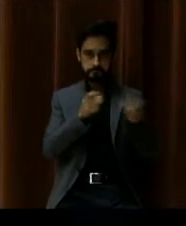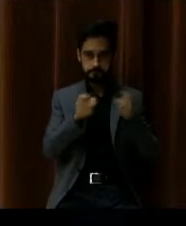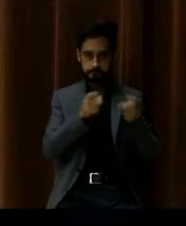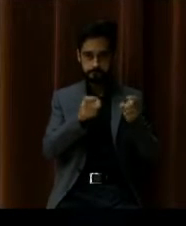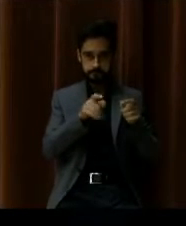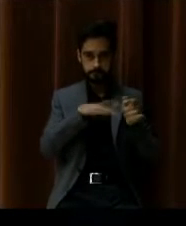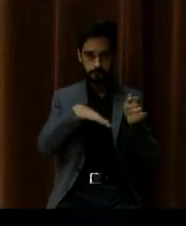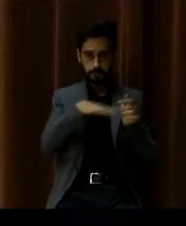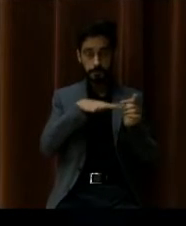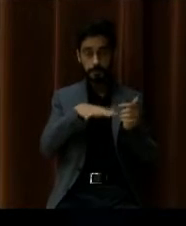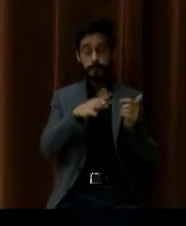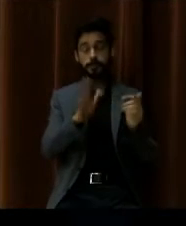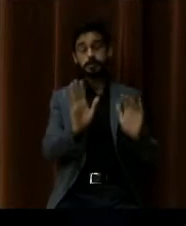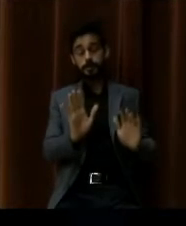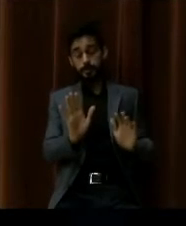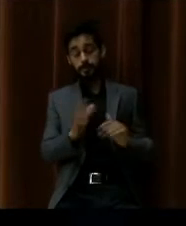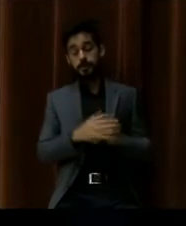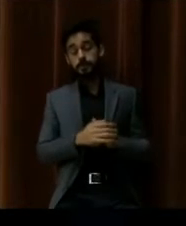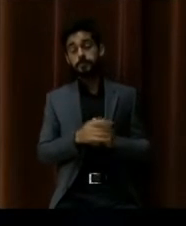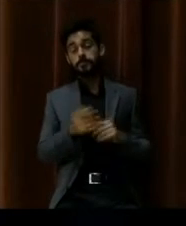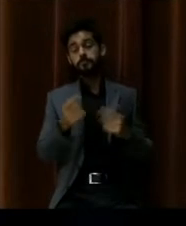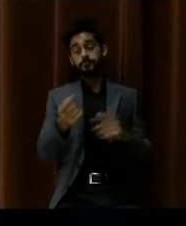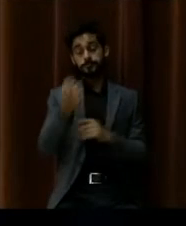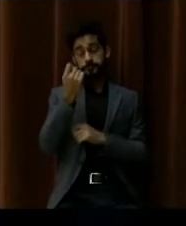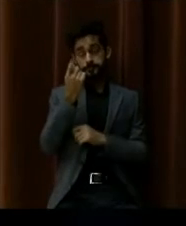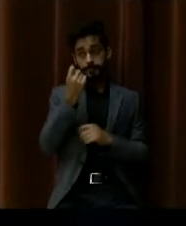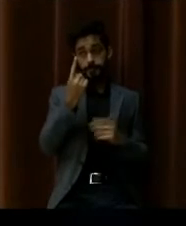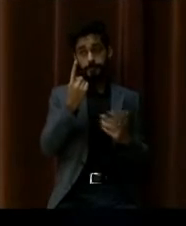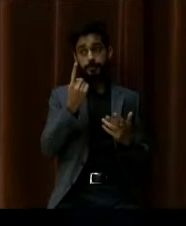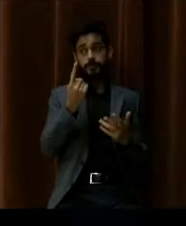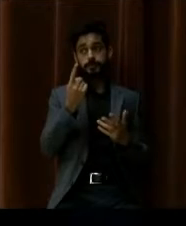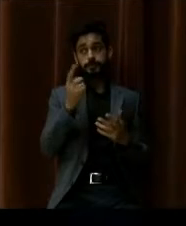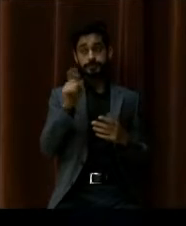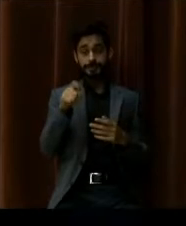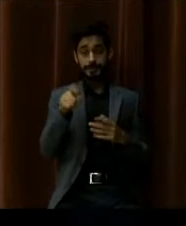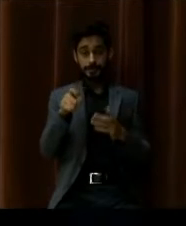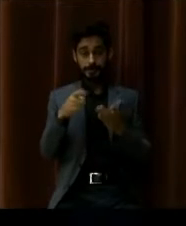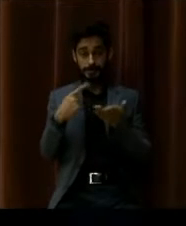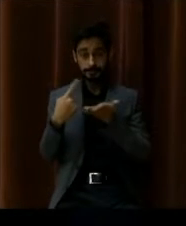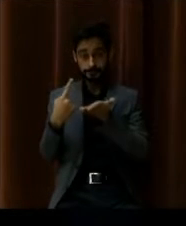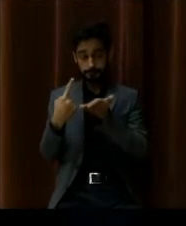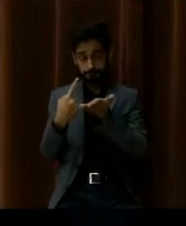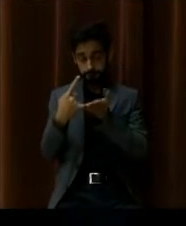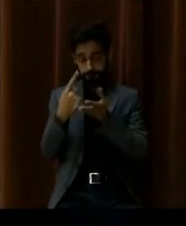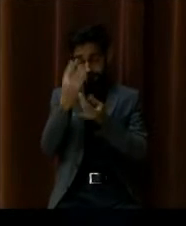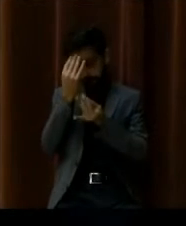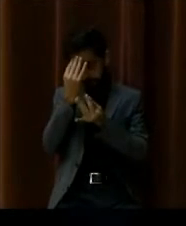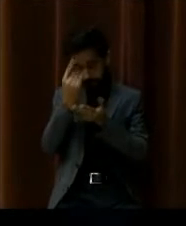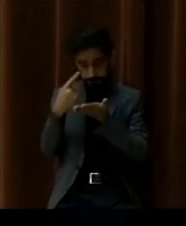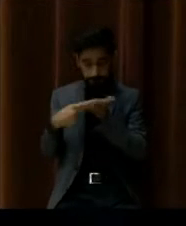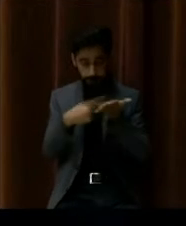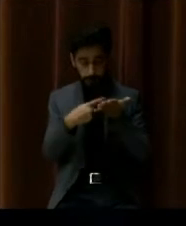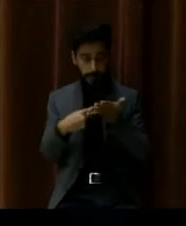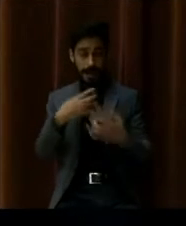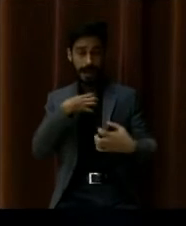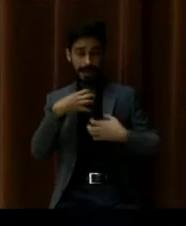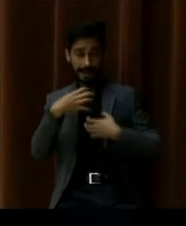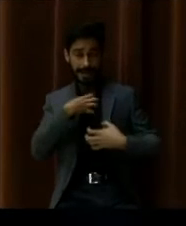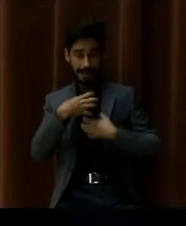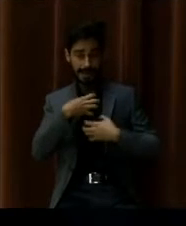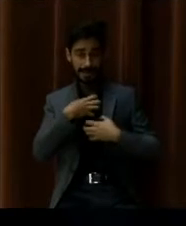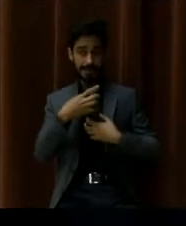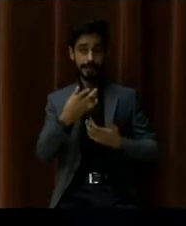que me venga a la mente tendría que canalizar las querellas que se han presentado los